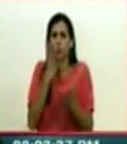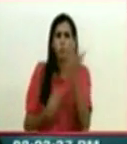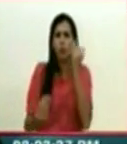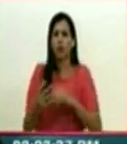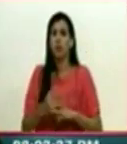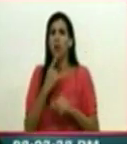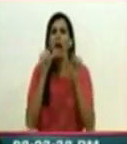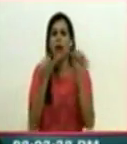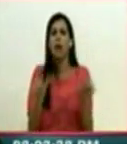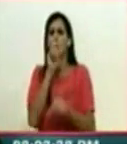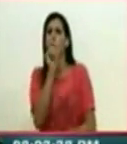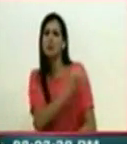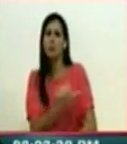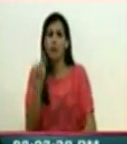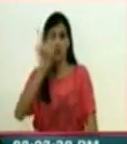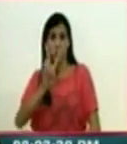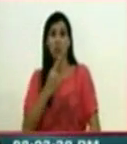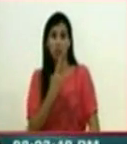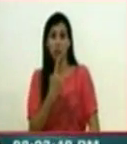esta semana en Venezuela.